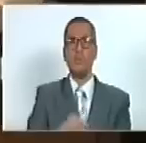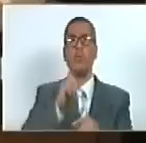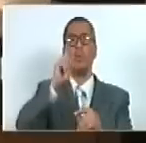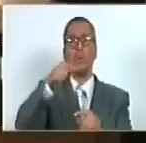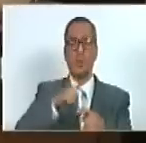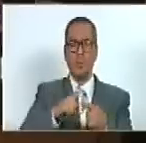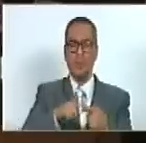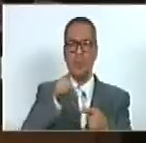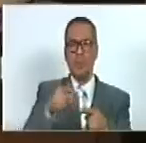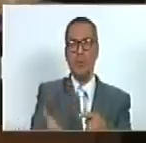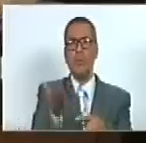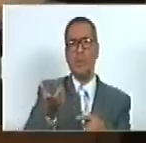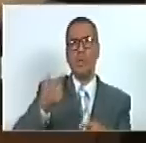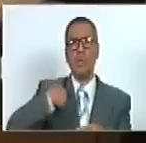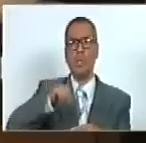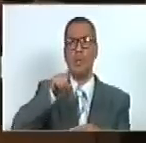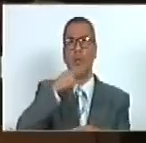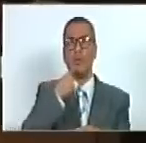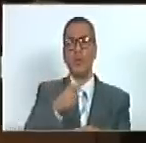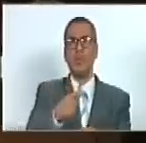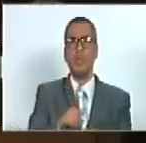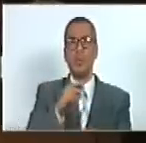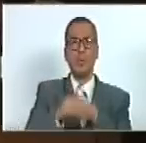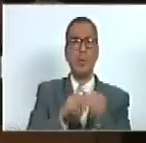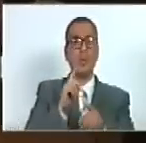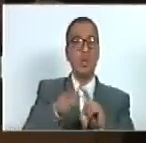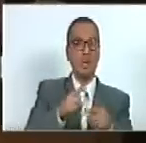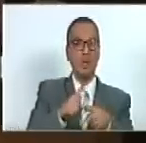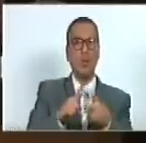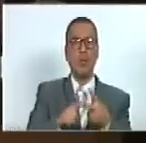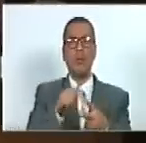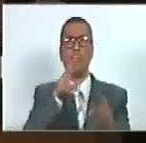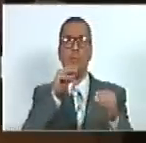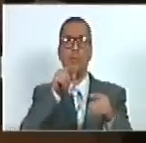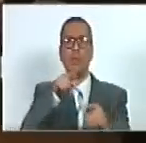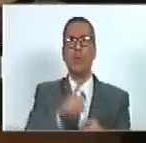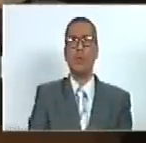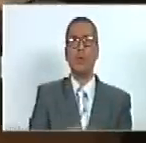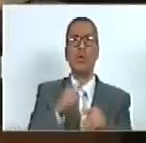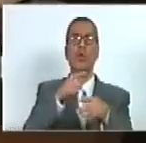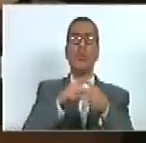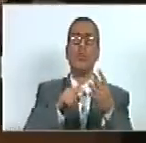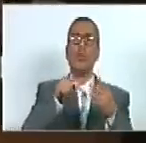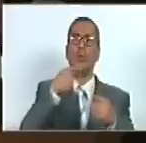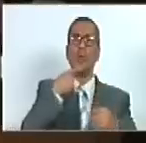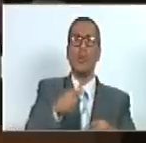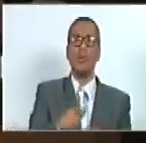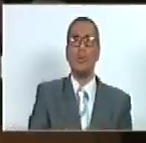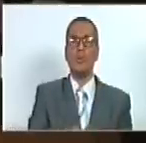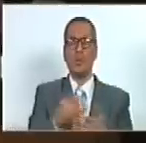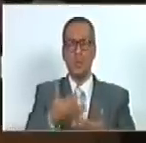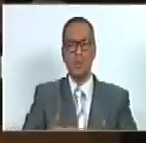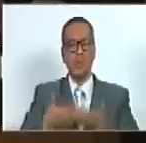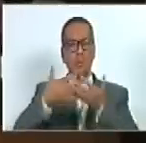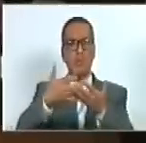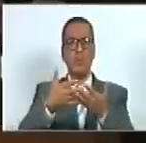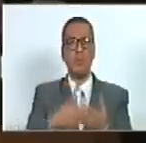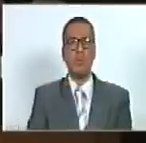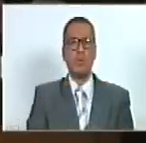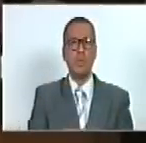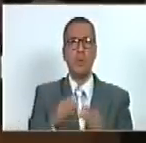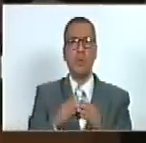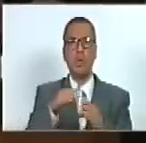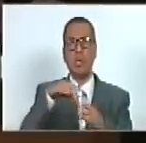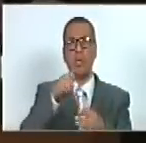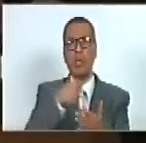aspecto importante que tenemos que destacar, y lo hemos dicho en algunas entrevistas, no es cualquier cosa la entrega de una